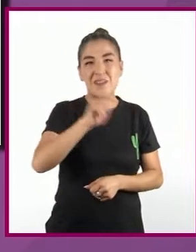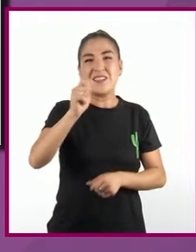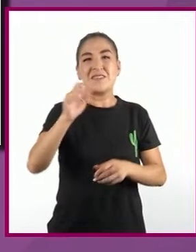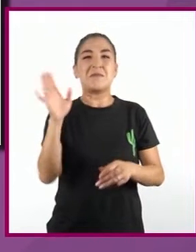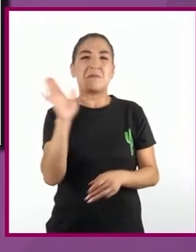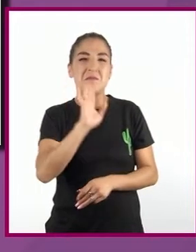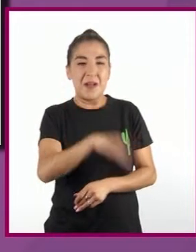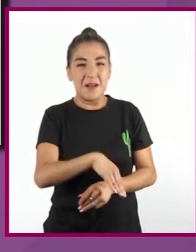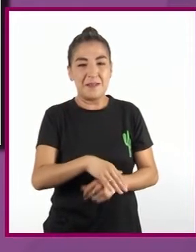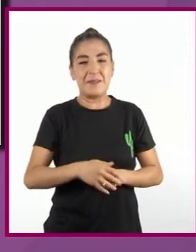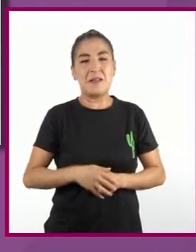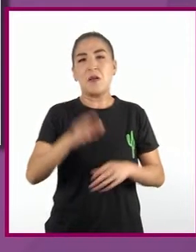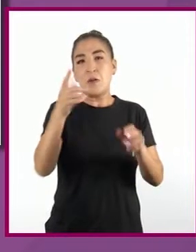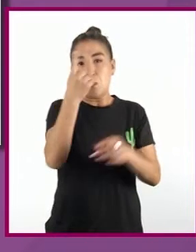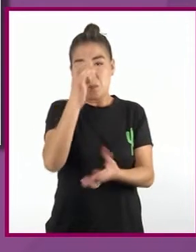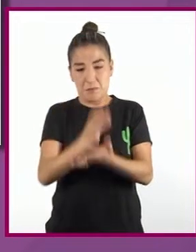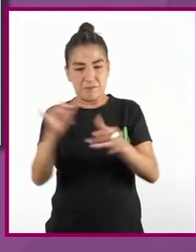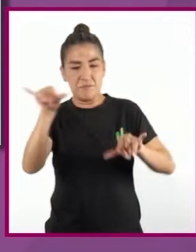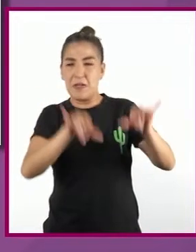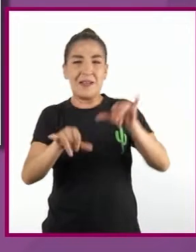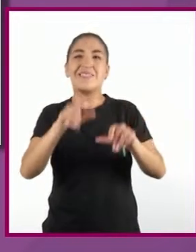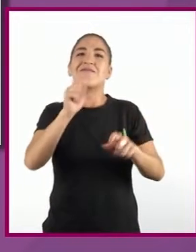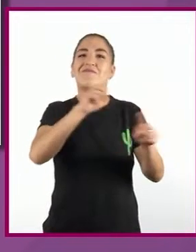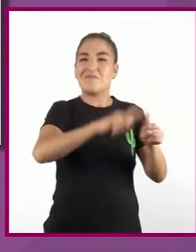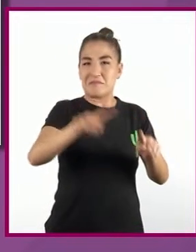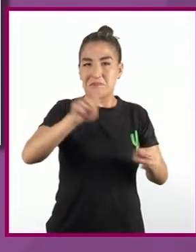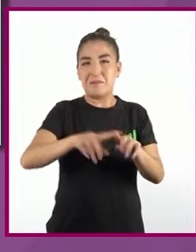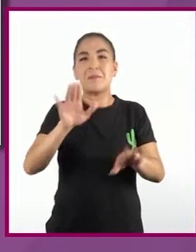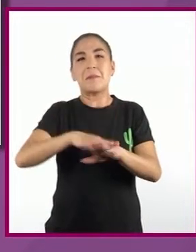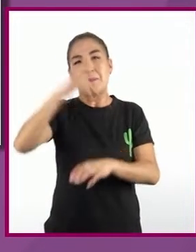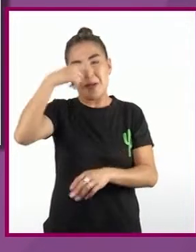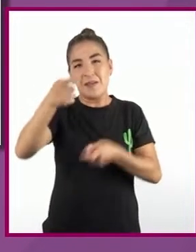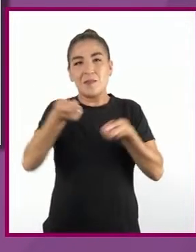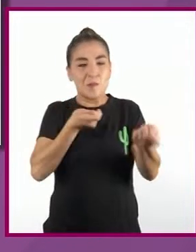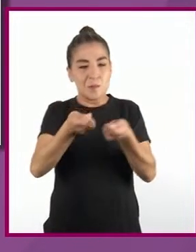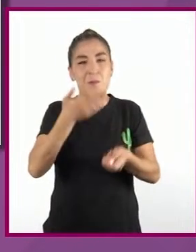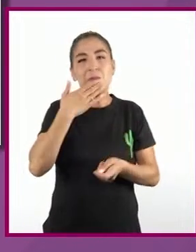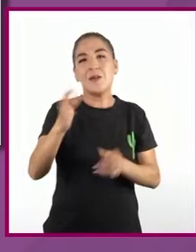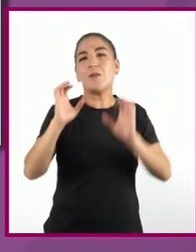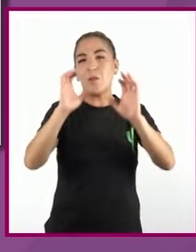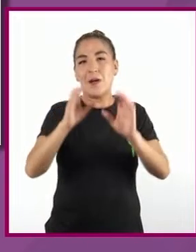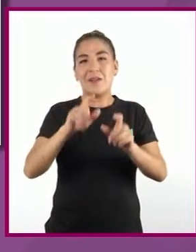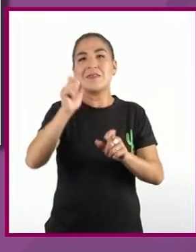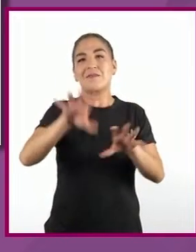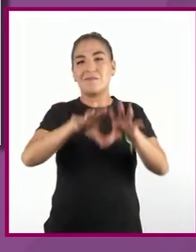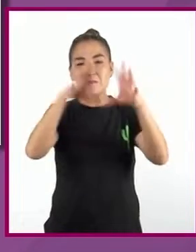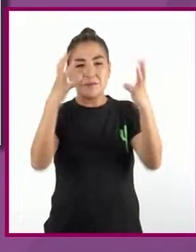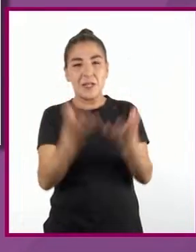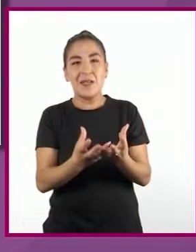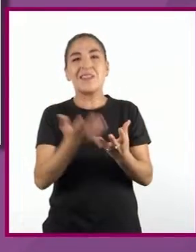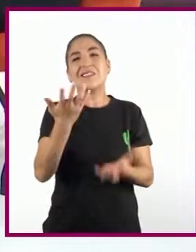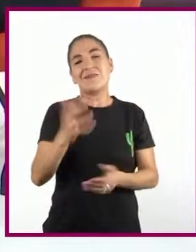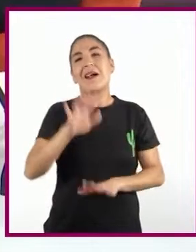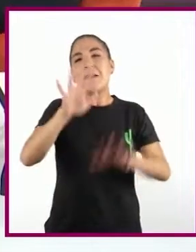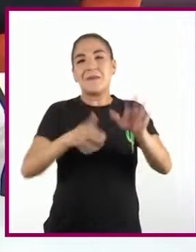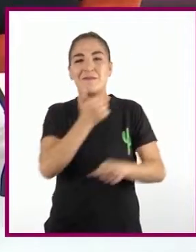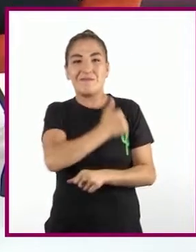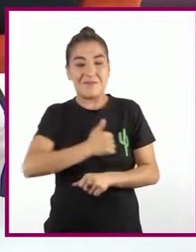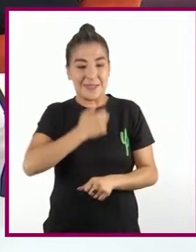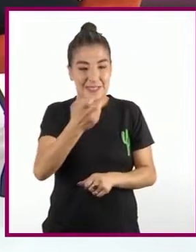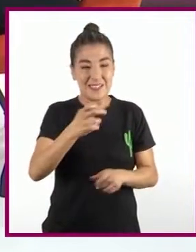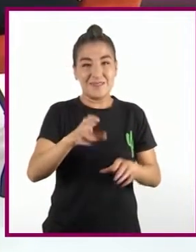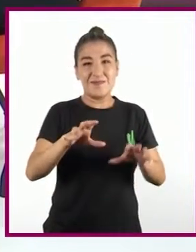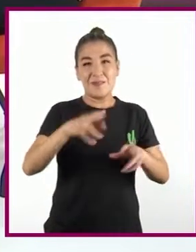pueden ser químicos, hay que controlarnos muy bien efectivamente para que no lleguen al medio ambiente. ¿Por qué? Porque lamentablemente en el medio